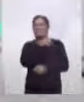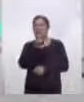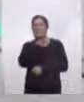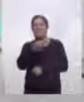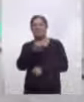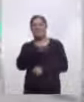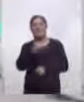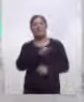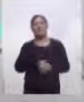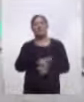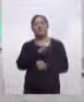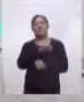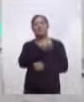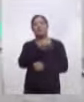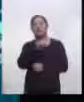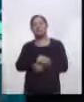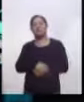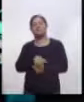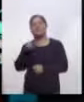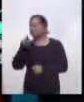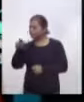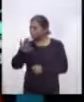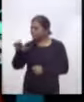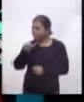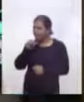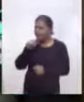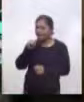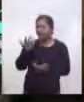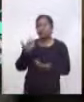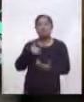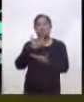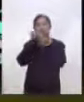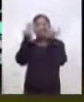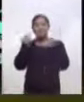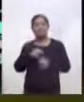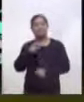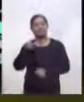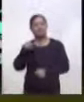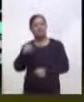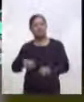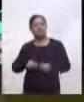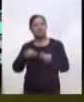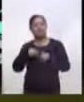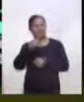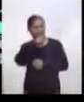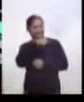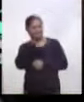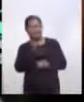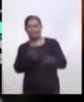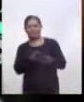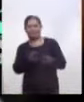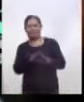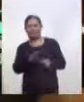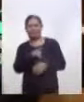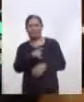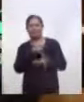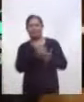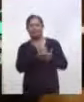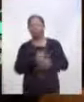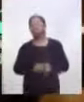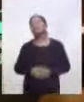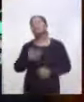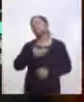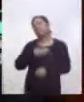muerto? No tengo la menor idea. ¿Por qué arriesgas tu vida por ese alienígena tonto? es mi amigo.